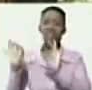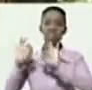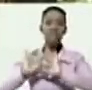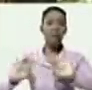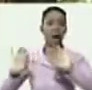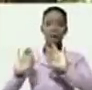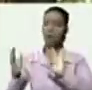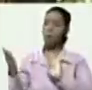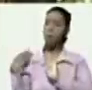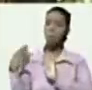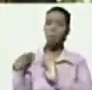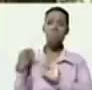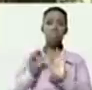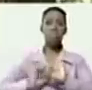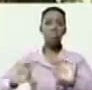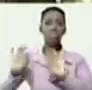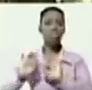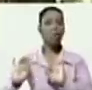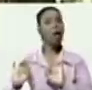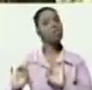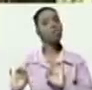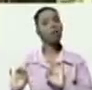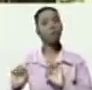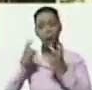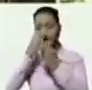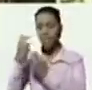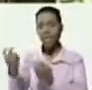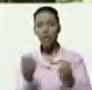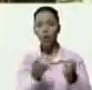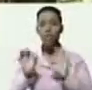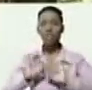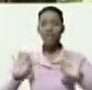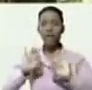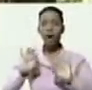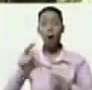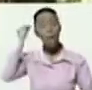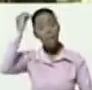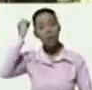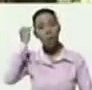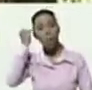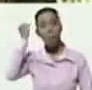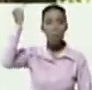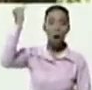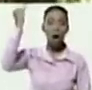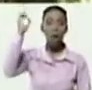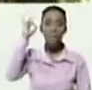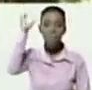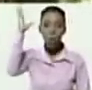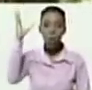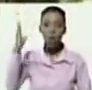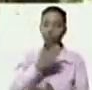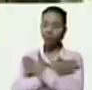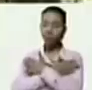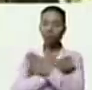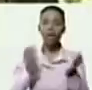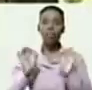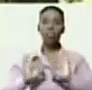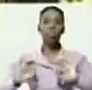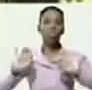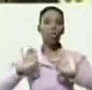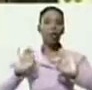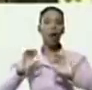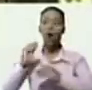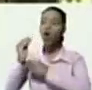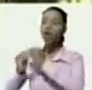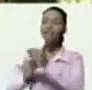ofrecieron o se les ocurrió en ningún momento a ellos ofrecernos nada.